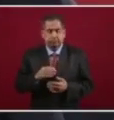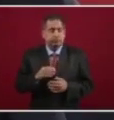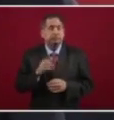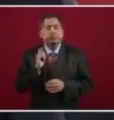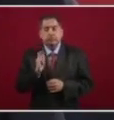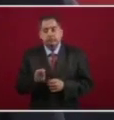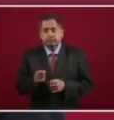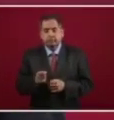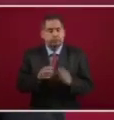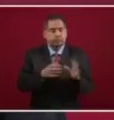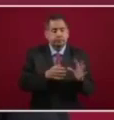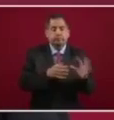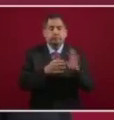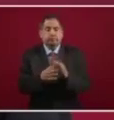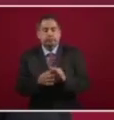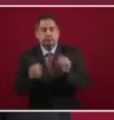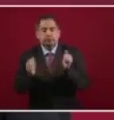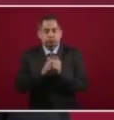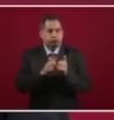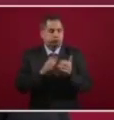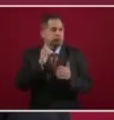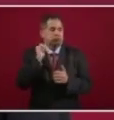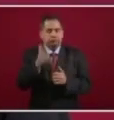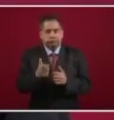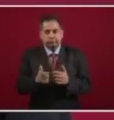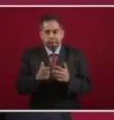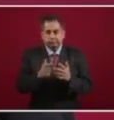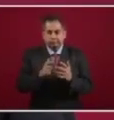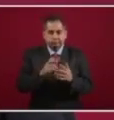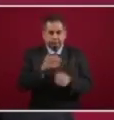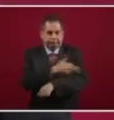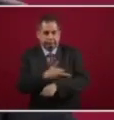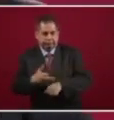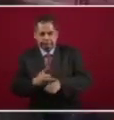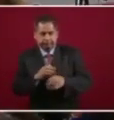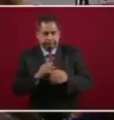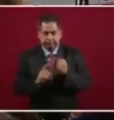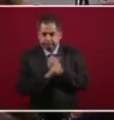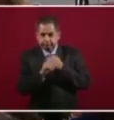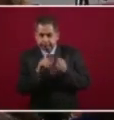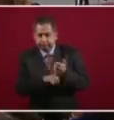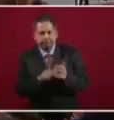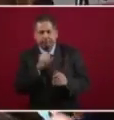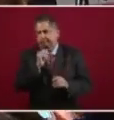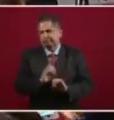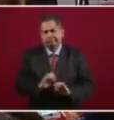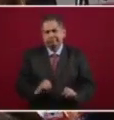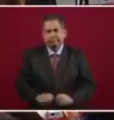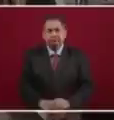están vinculados con una cuestión familiar.